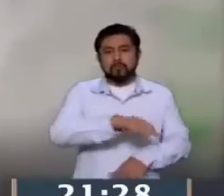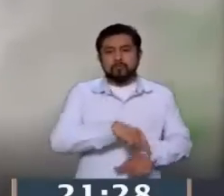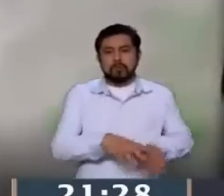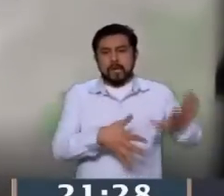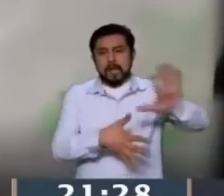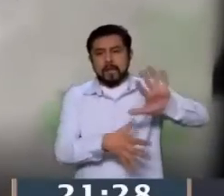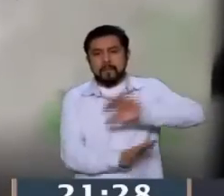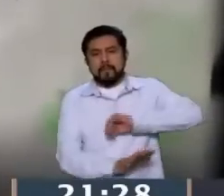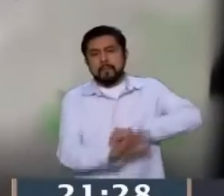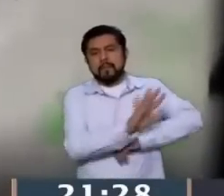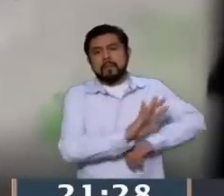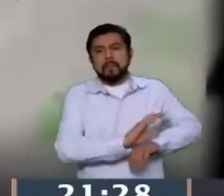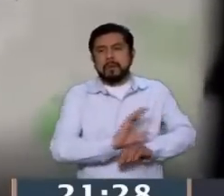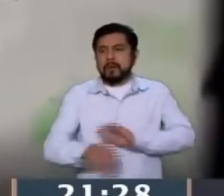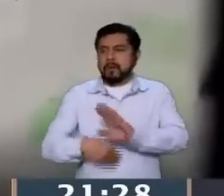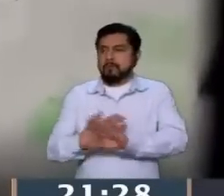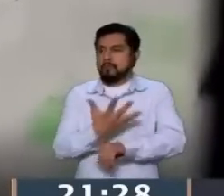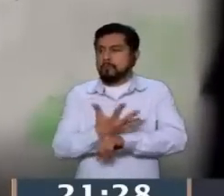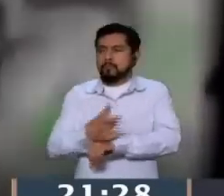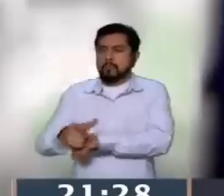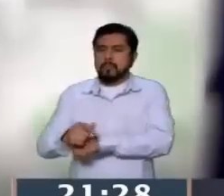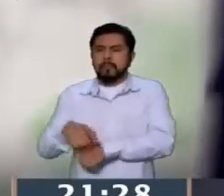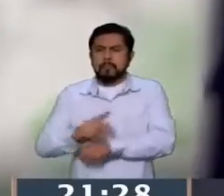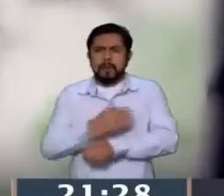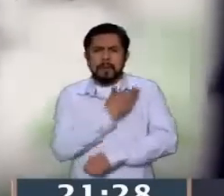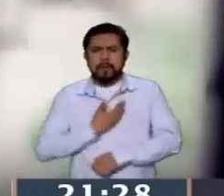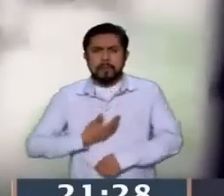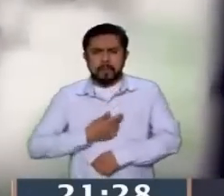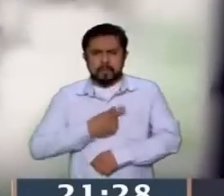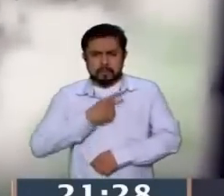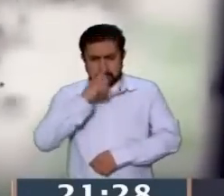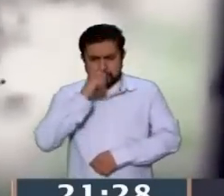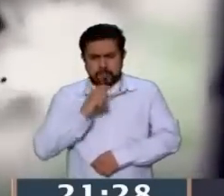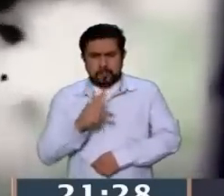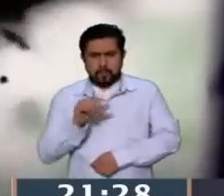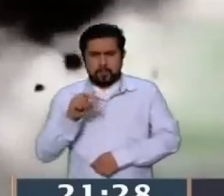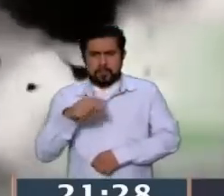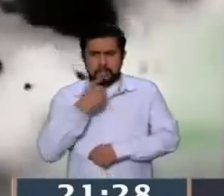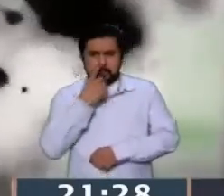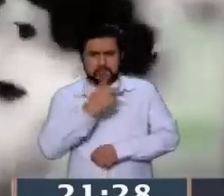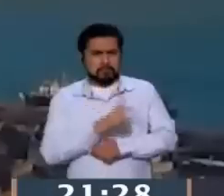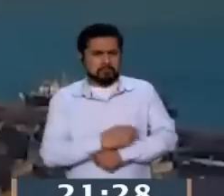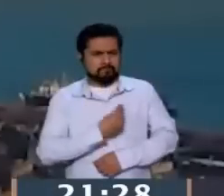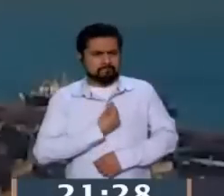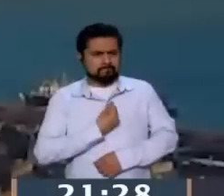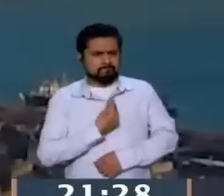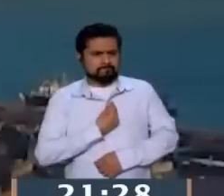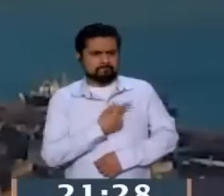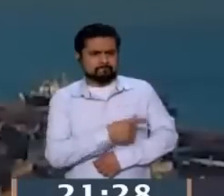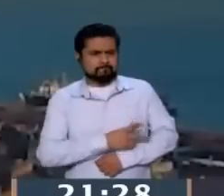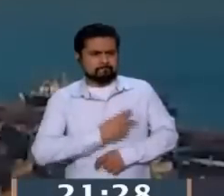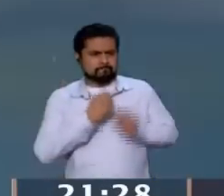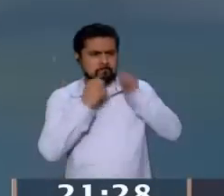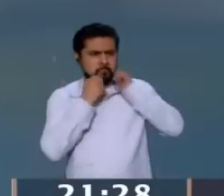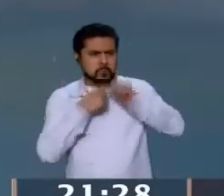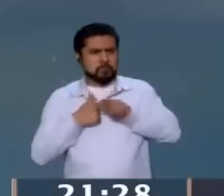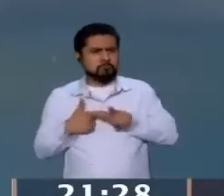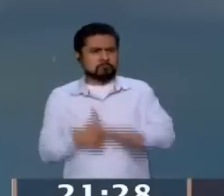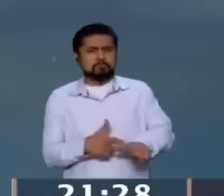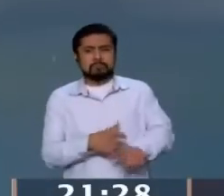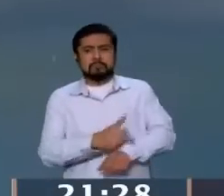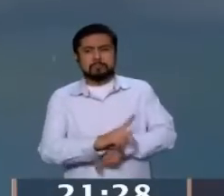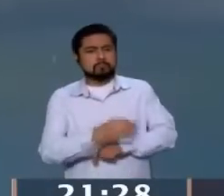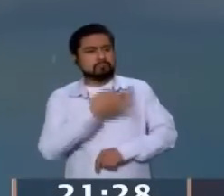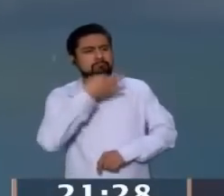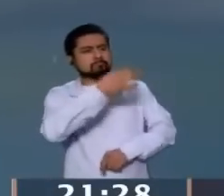Vladimir Putin aseguró que nada frenaría la defensa de su territorio y por el contrario acusó a Estados Unidos y sus aliados